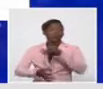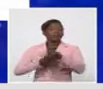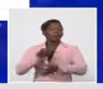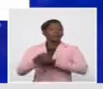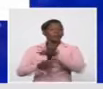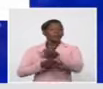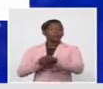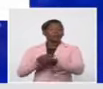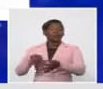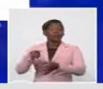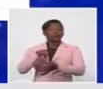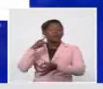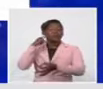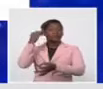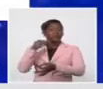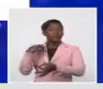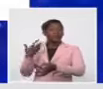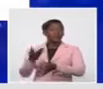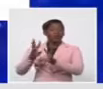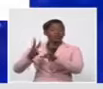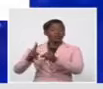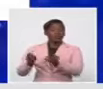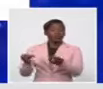han diagnosticado